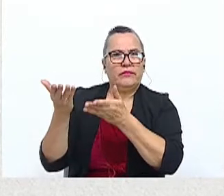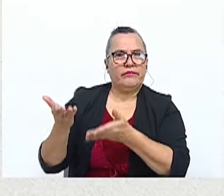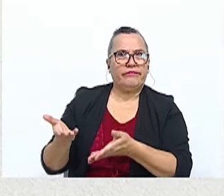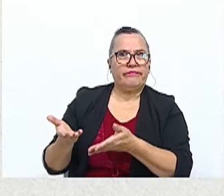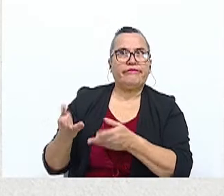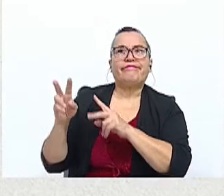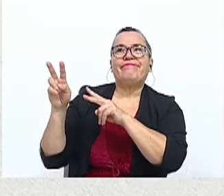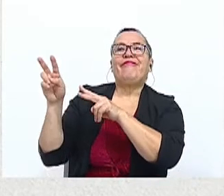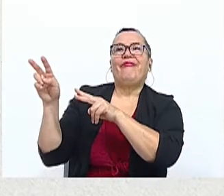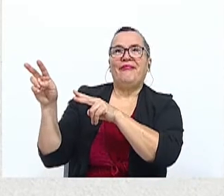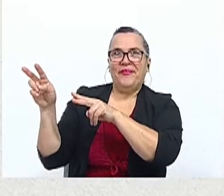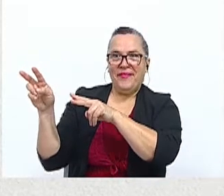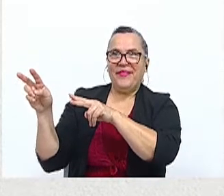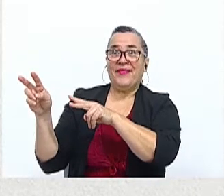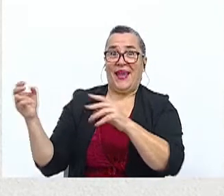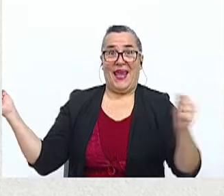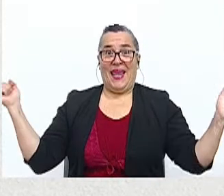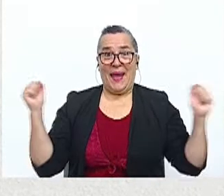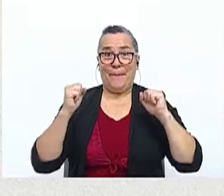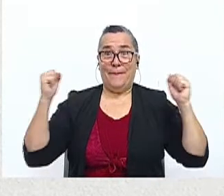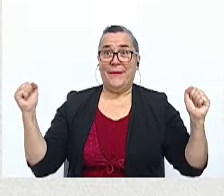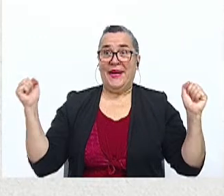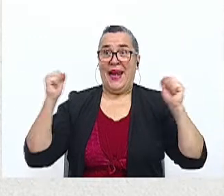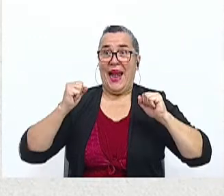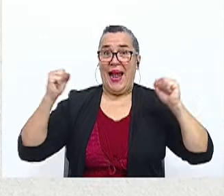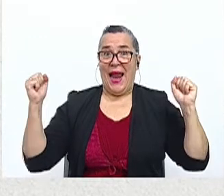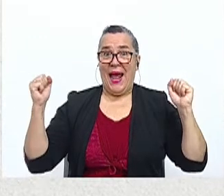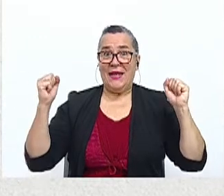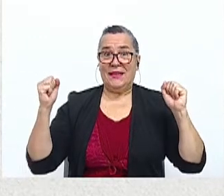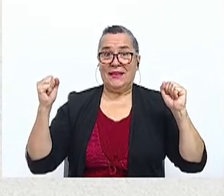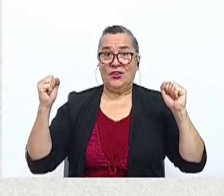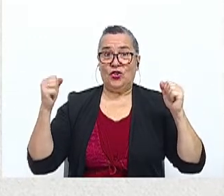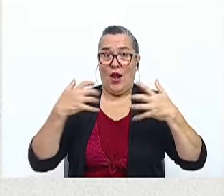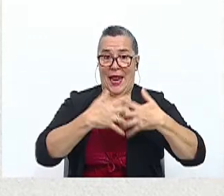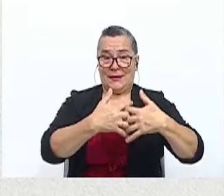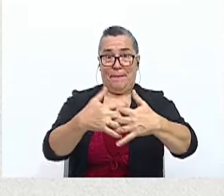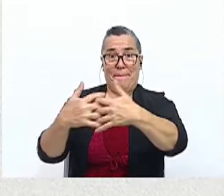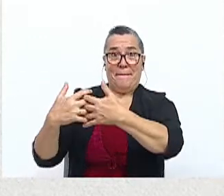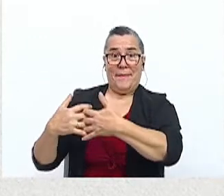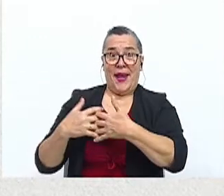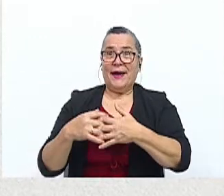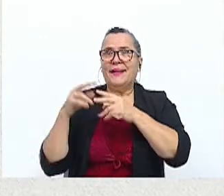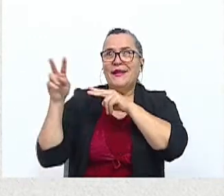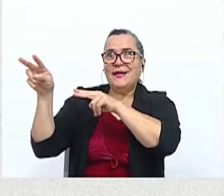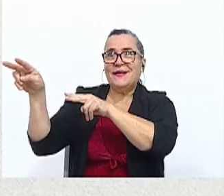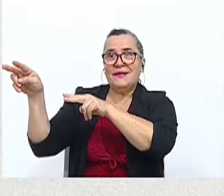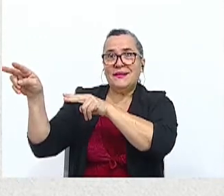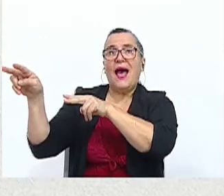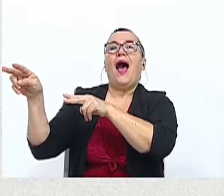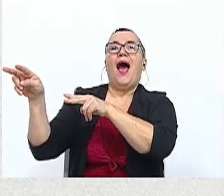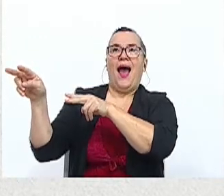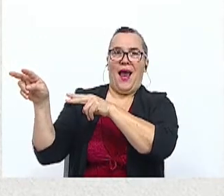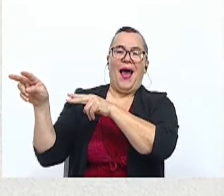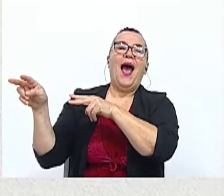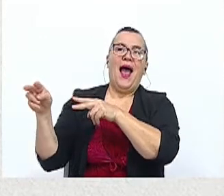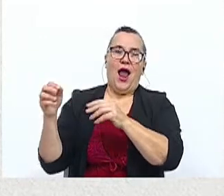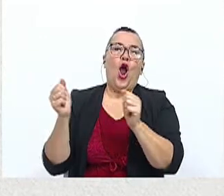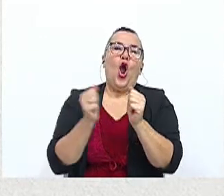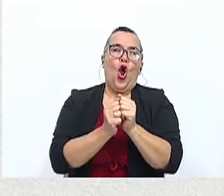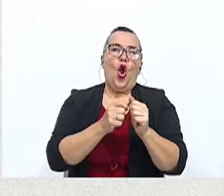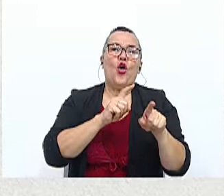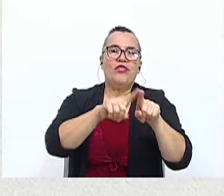Vean, si vamos a un gimnasio, las máquinas, por ejemplo, están elaboradas con